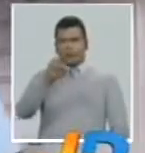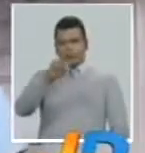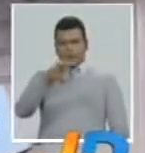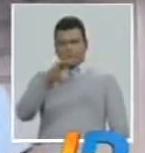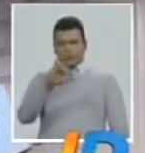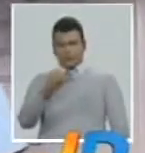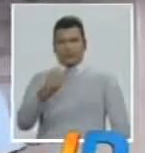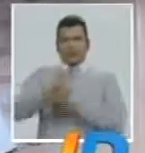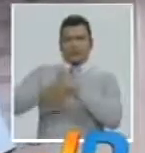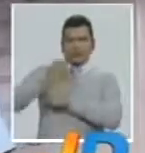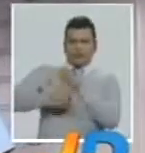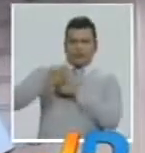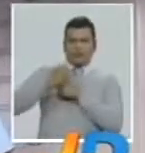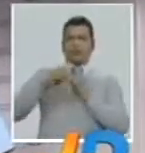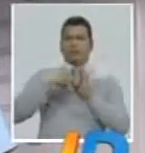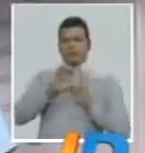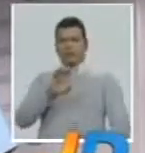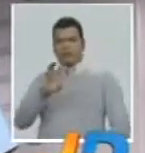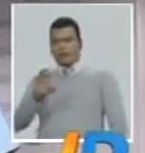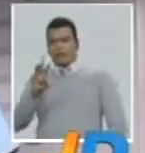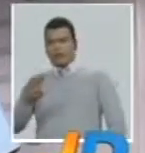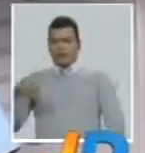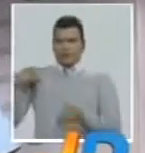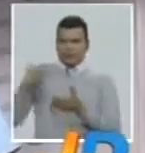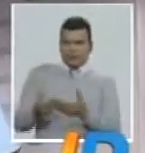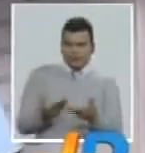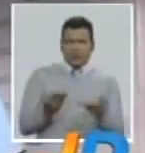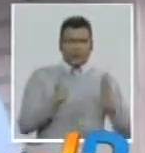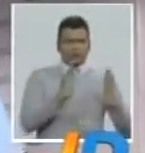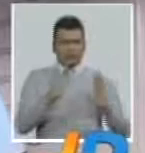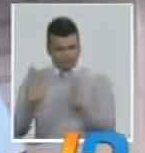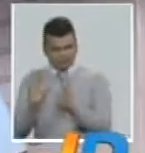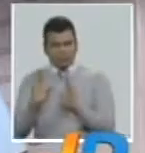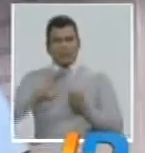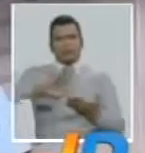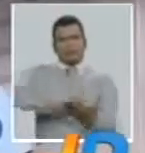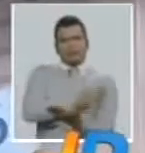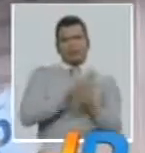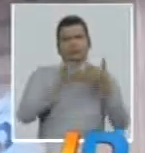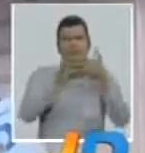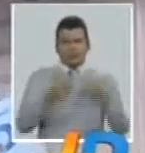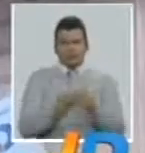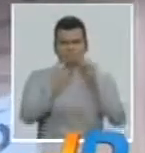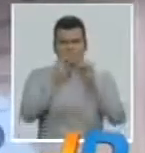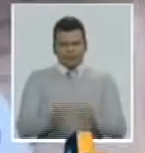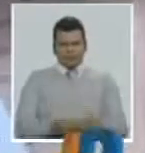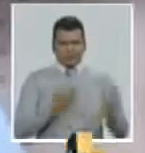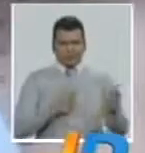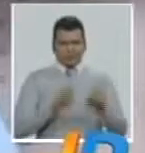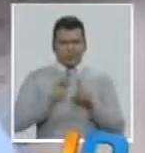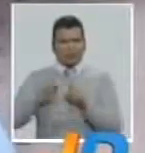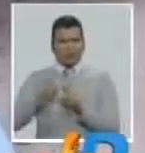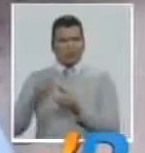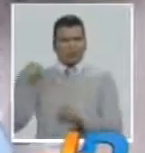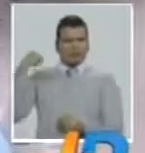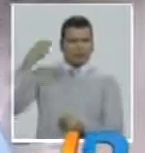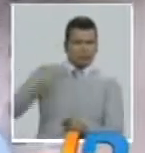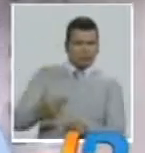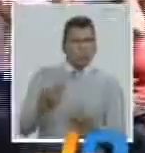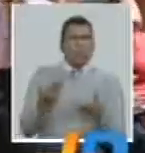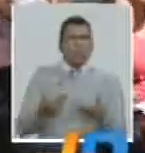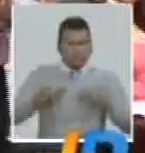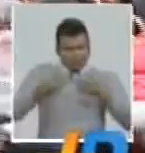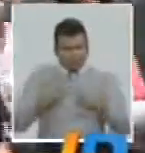una mirada a los procesos de las canciones, los músicos que participaron, los instrumentos, las historias detrás de las